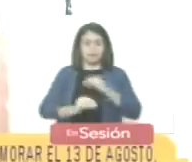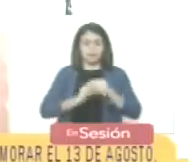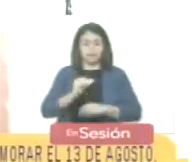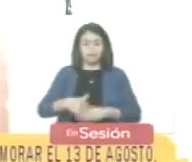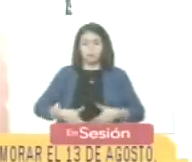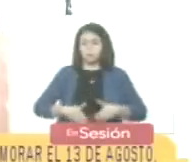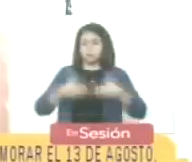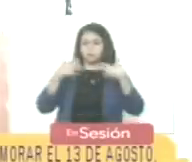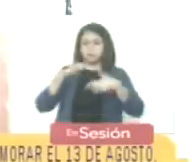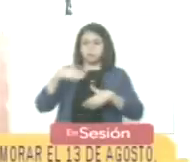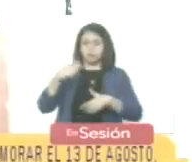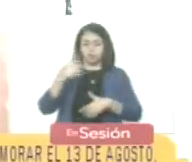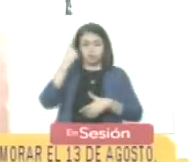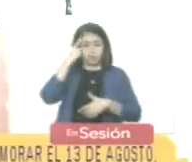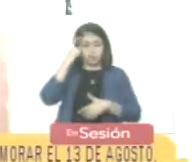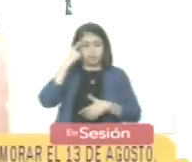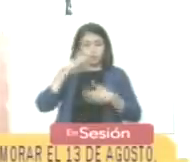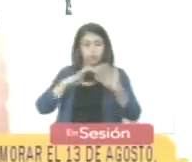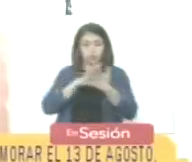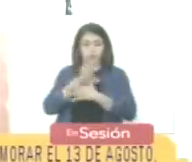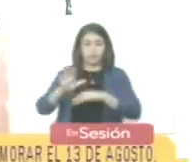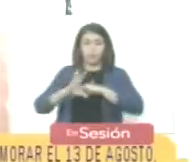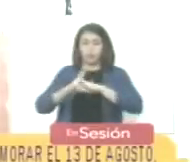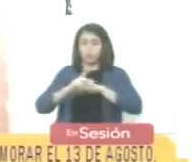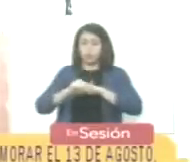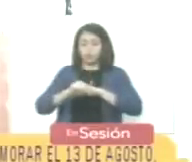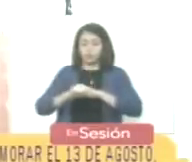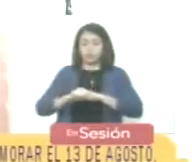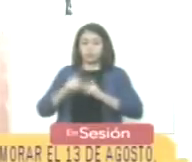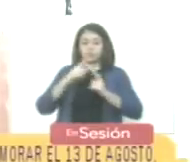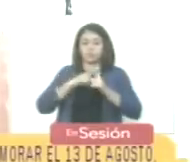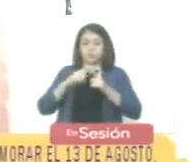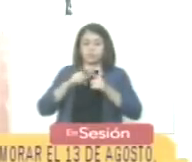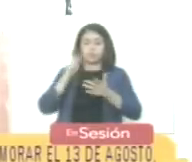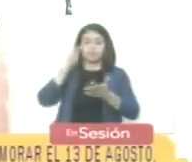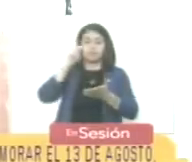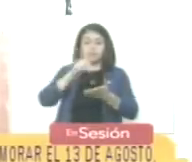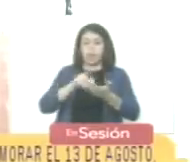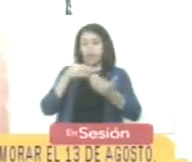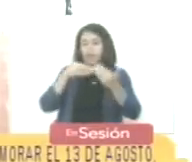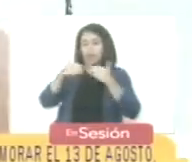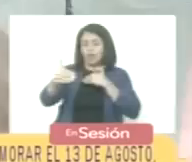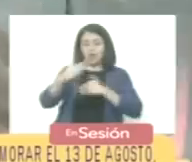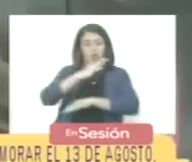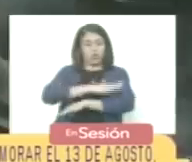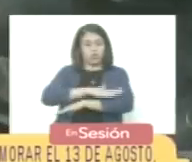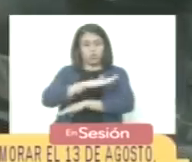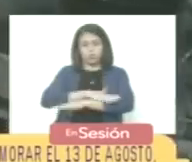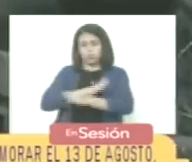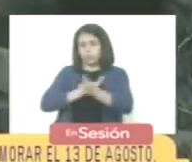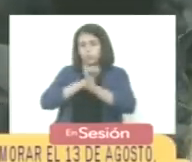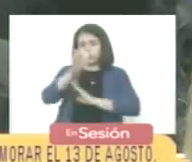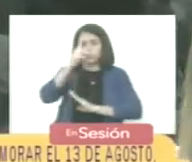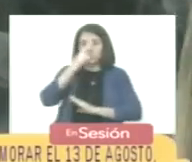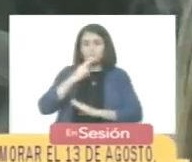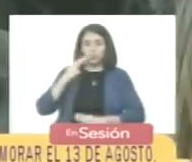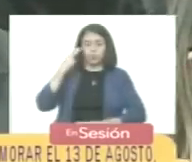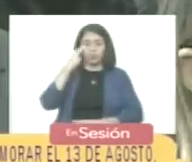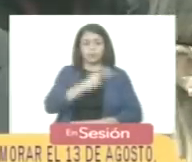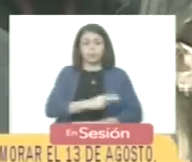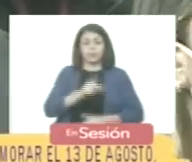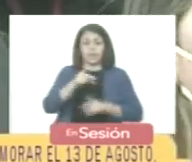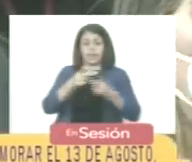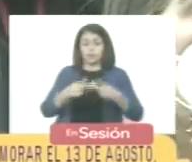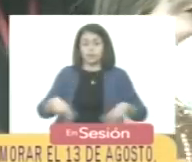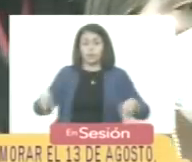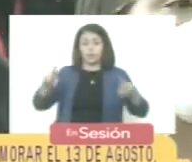molestia cuando se enteraba de situaciones de corrupción. Y por eso llegó a donde llegó. Y por supuesto su compromiso. Esos